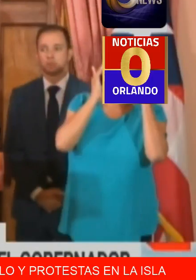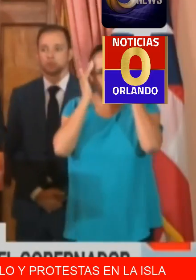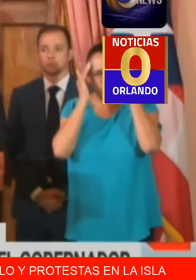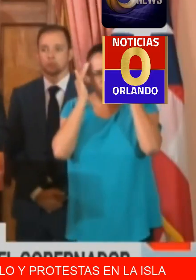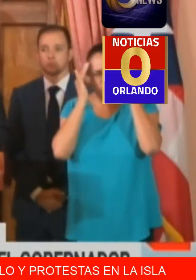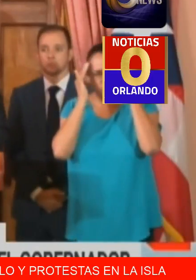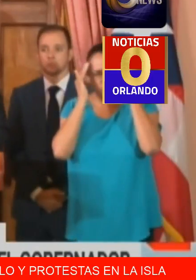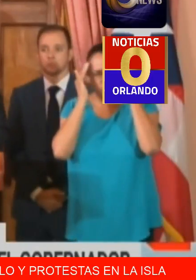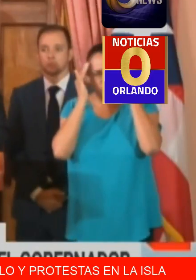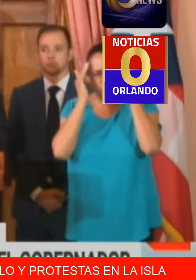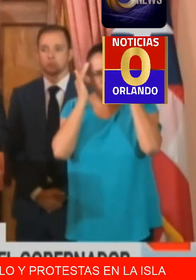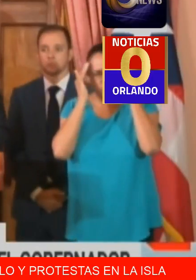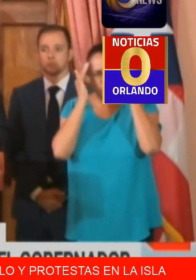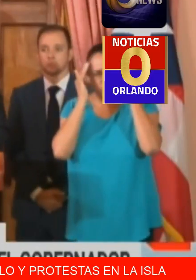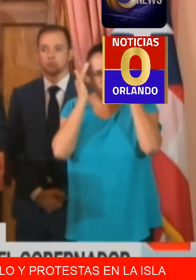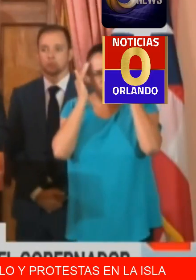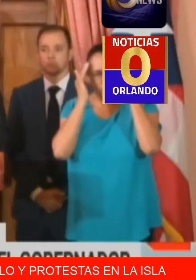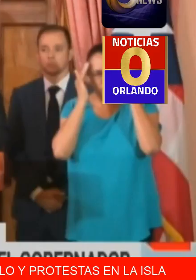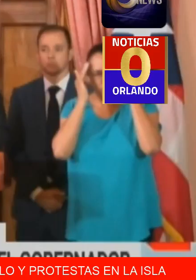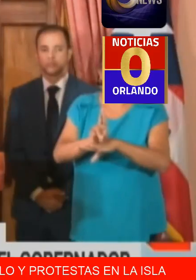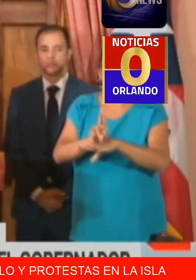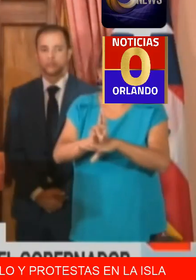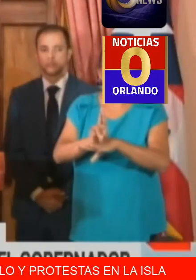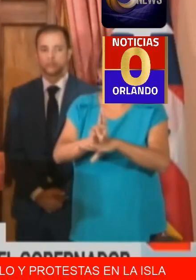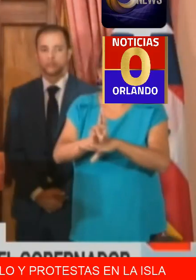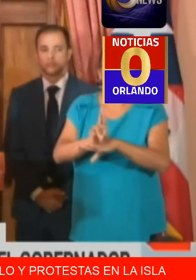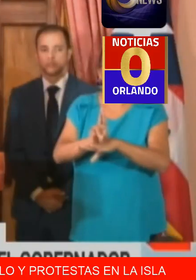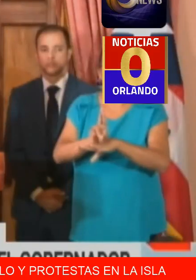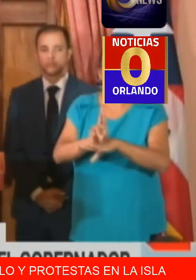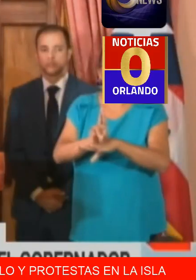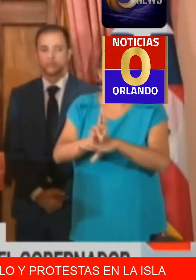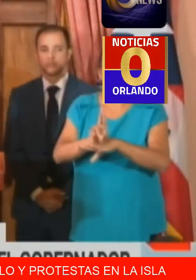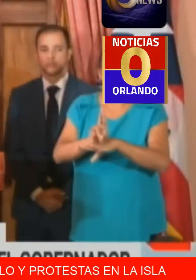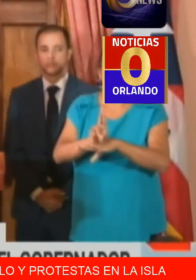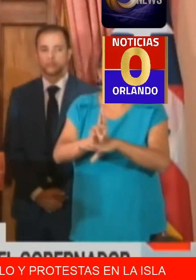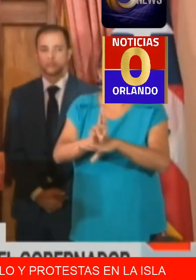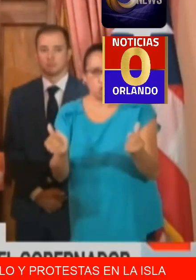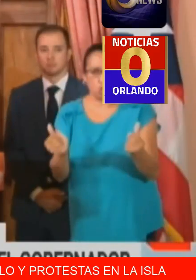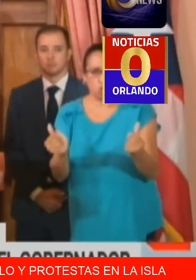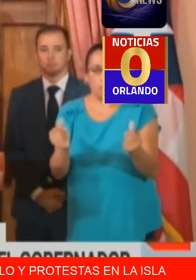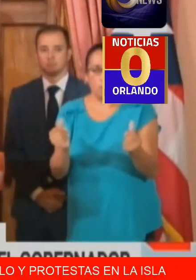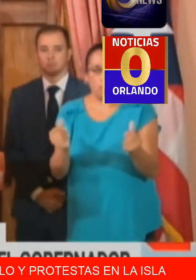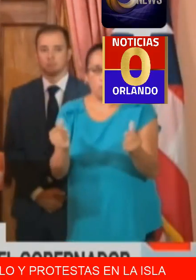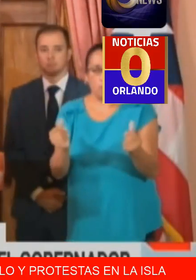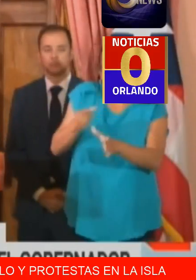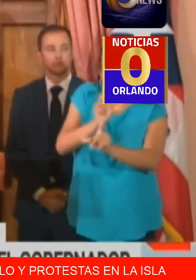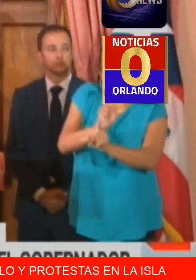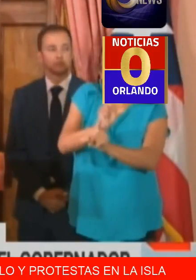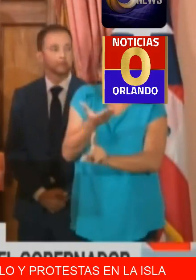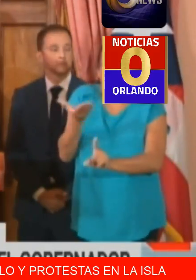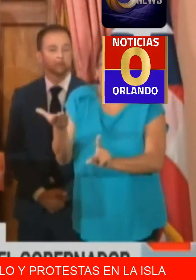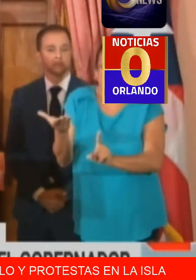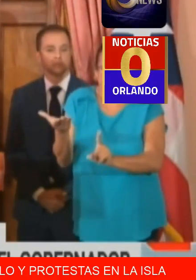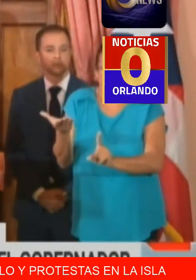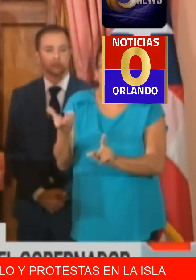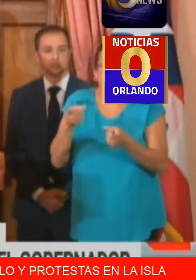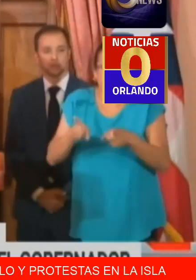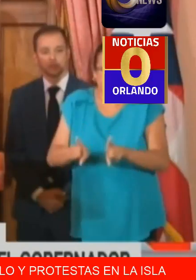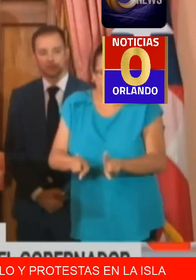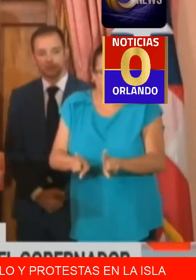Rico y que pueden ser remedio para algunas de las cosas que estamos viendo en días recientes. Primera